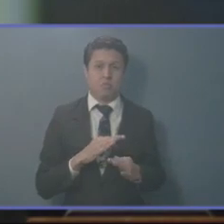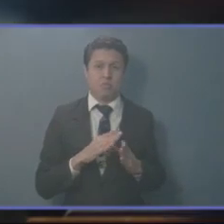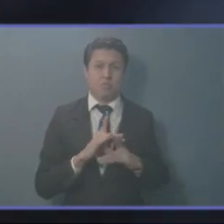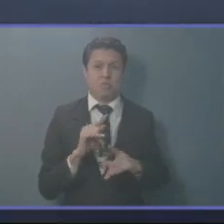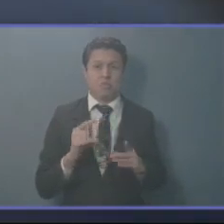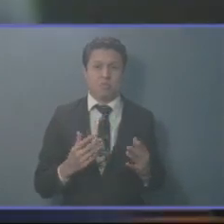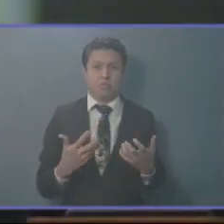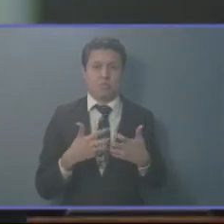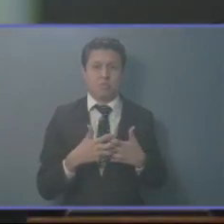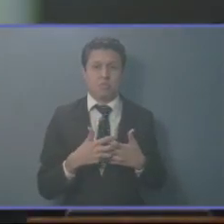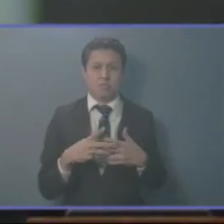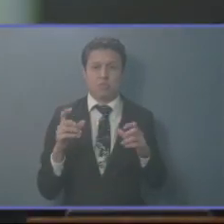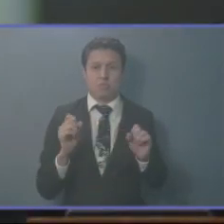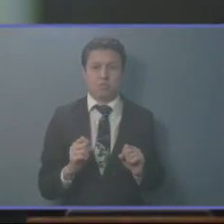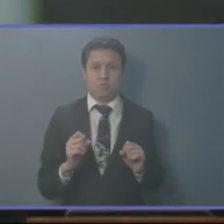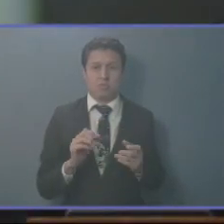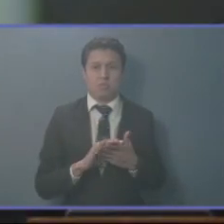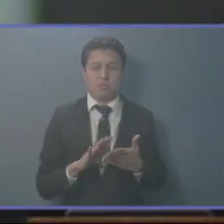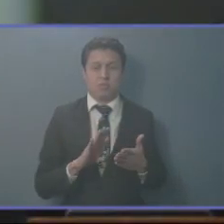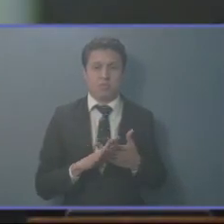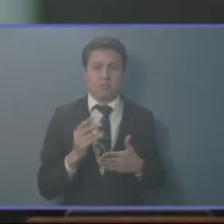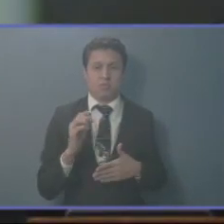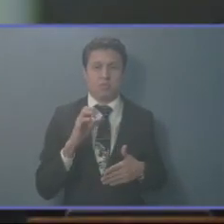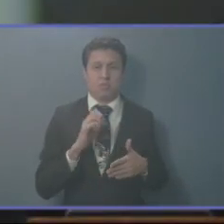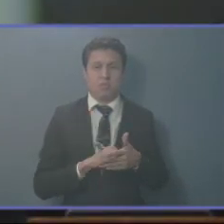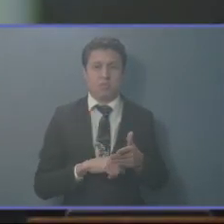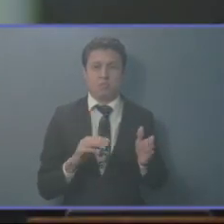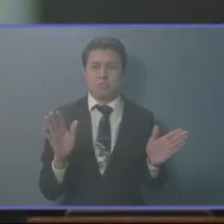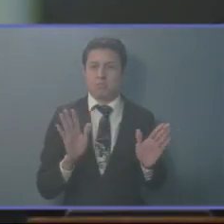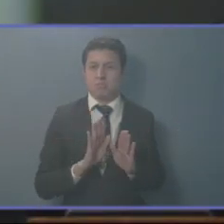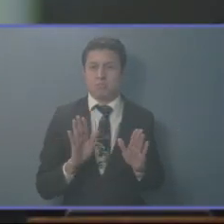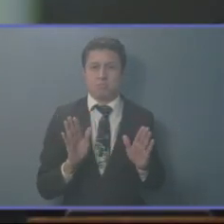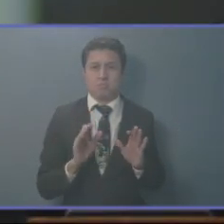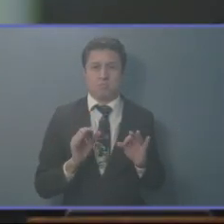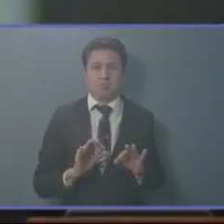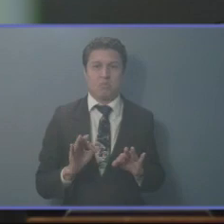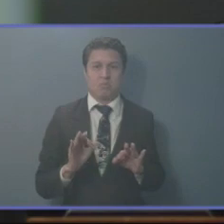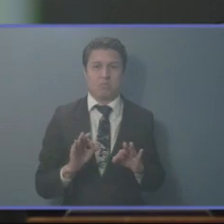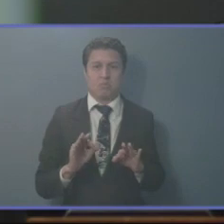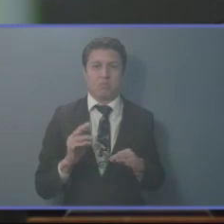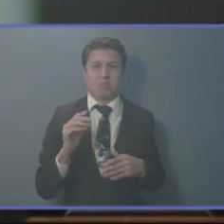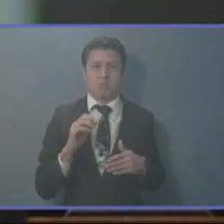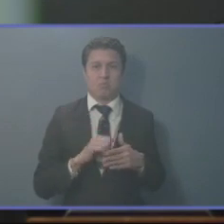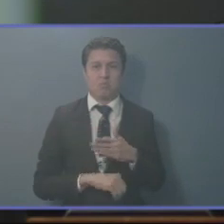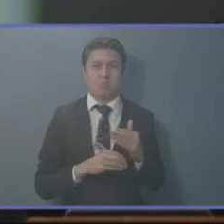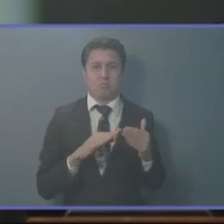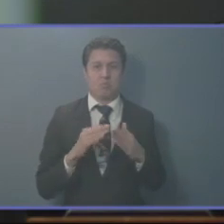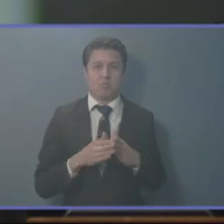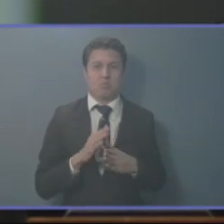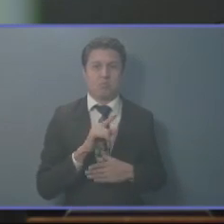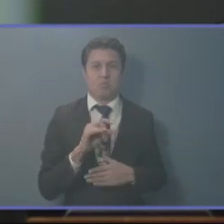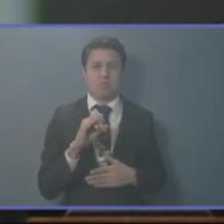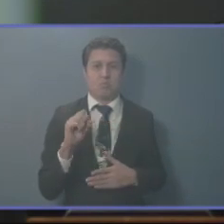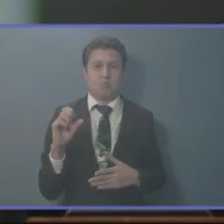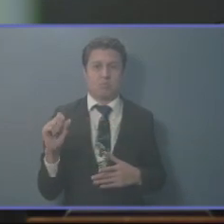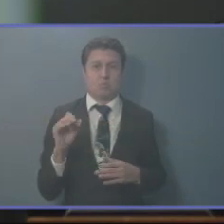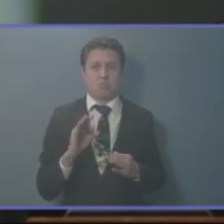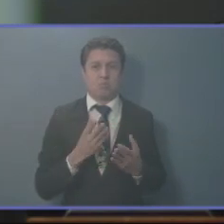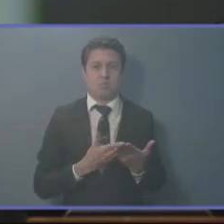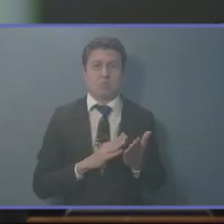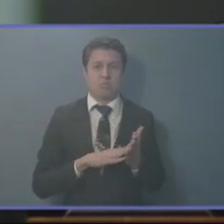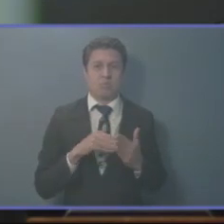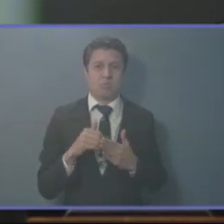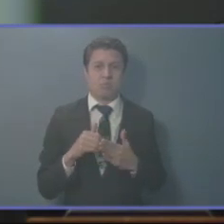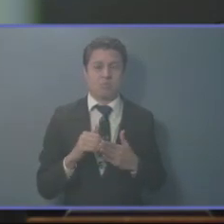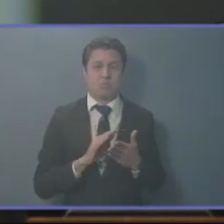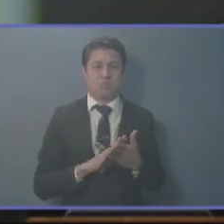íntegra y no estará sujeto a retención de impuestos de ninguna clase ni descuentos por la seguridad social. El programa de subsidio